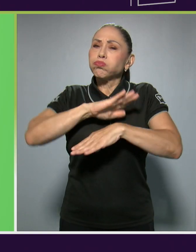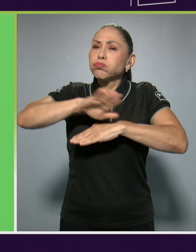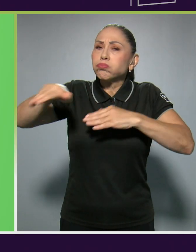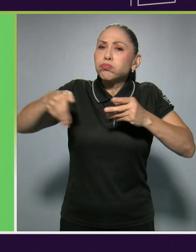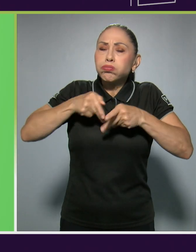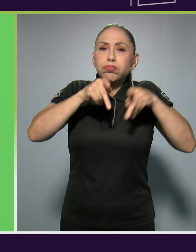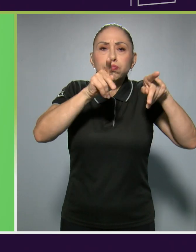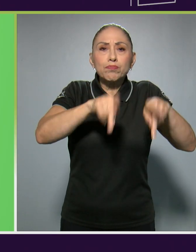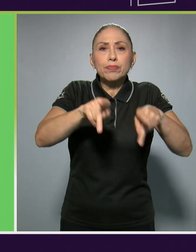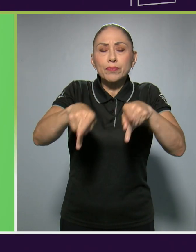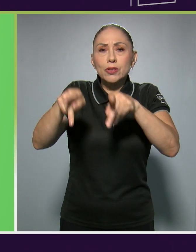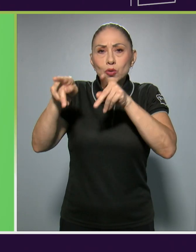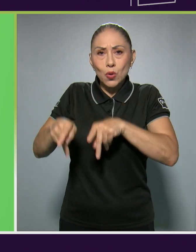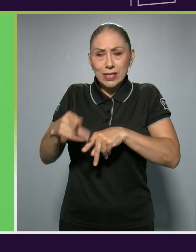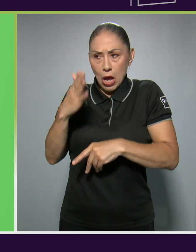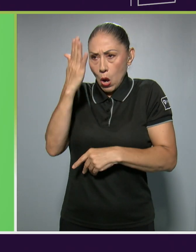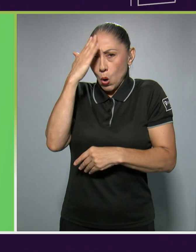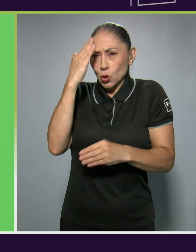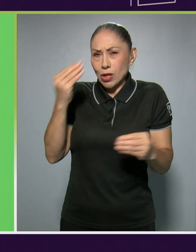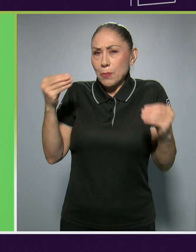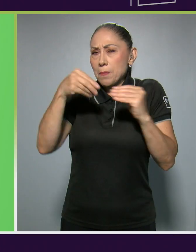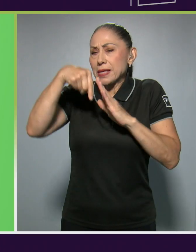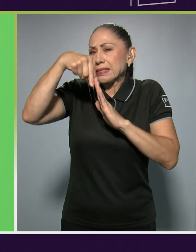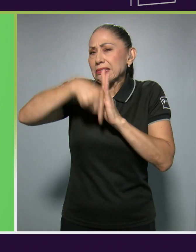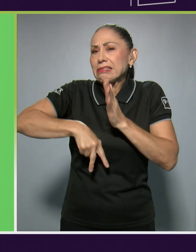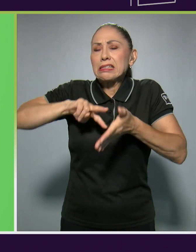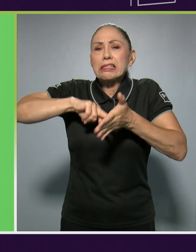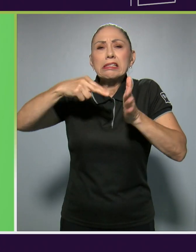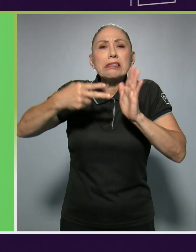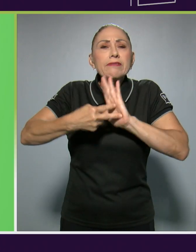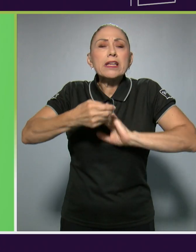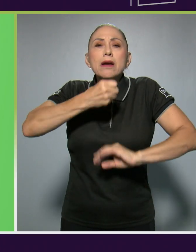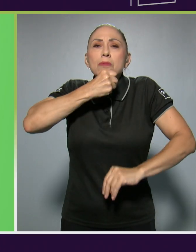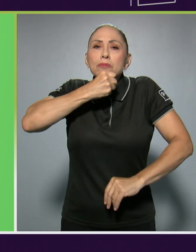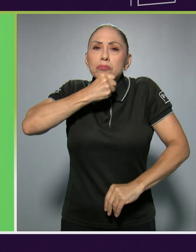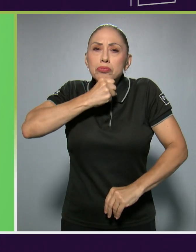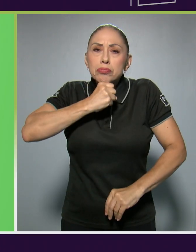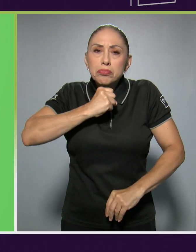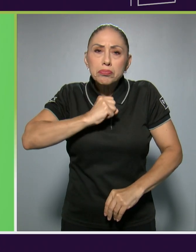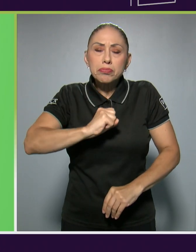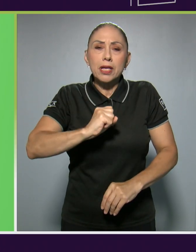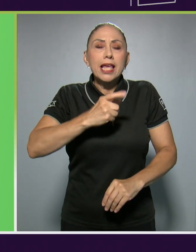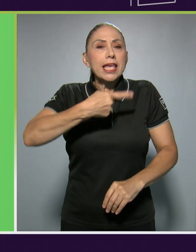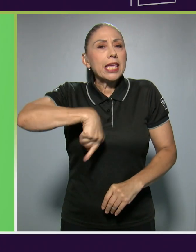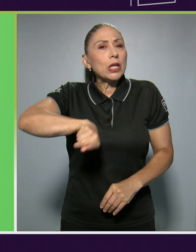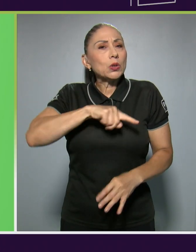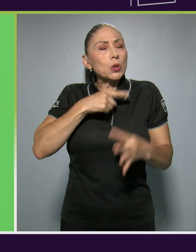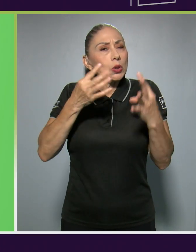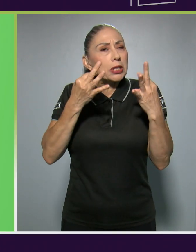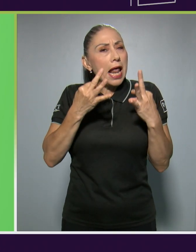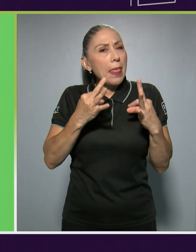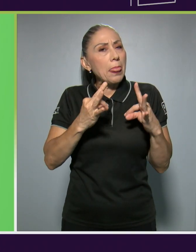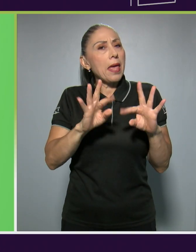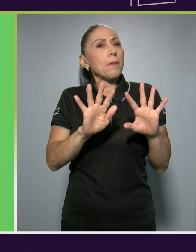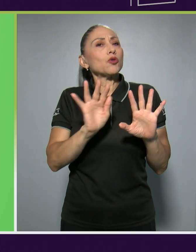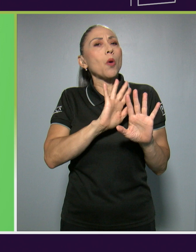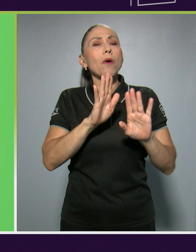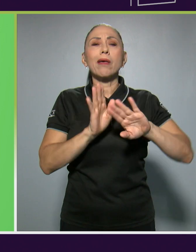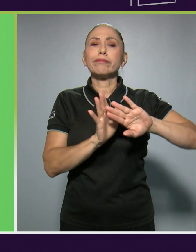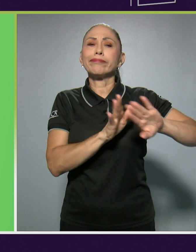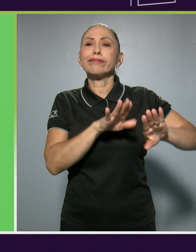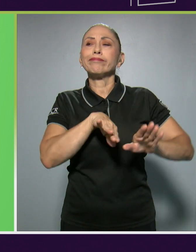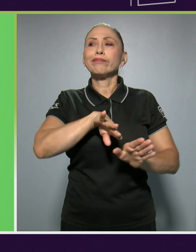personas conozcamos más sobre qué es el envejecimiento realmente y tratemos como de ir esquivando ciertos mitos que hay